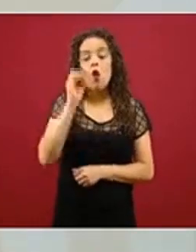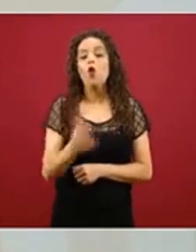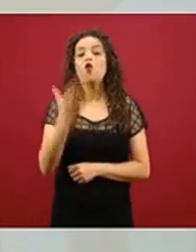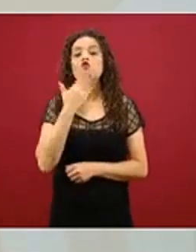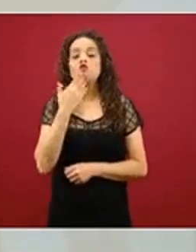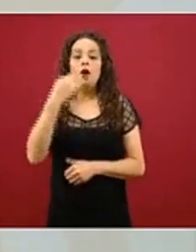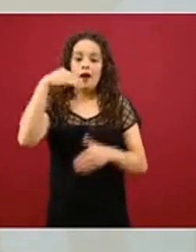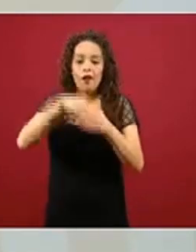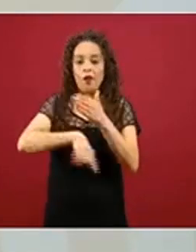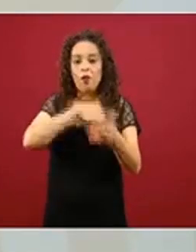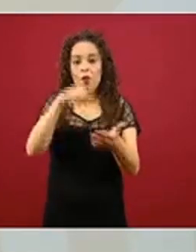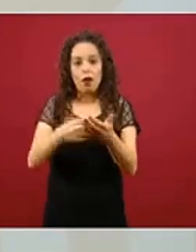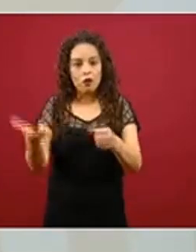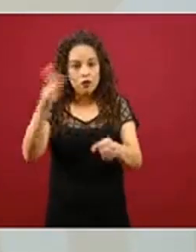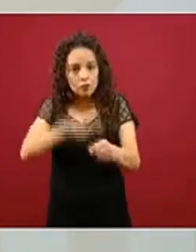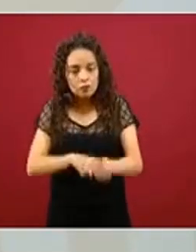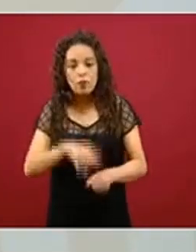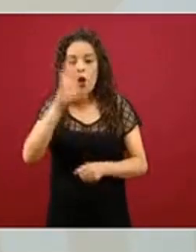Objetivo 3.